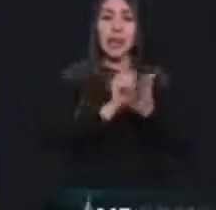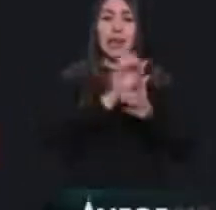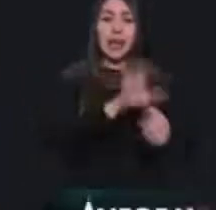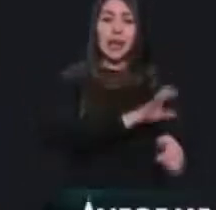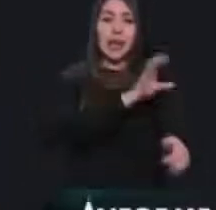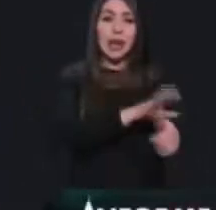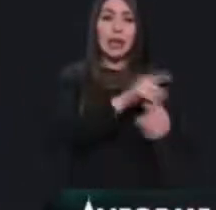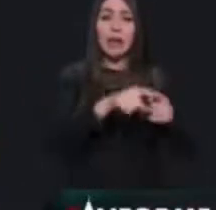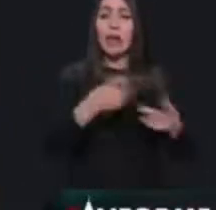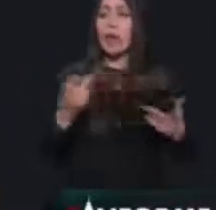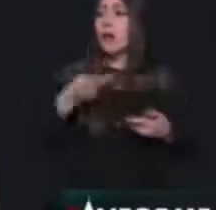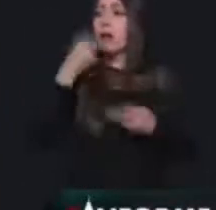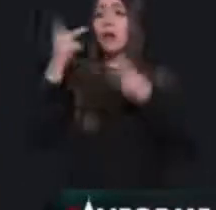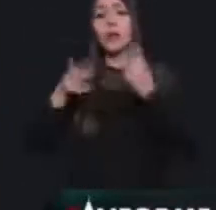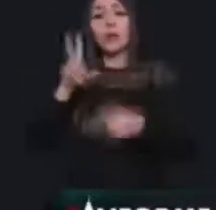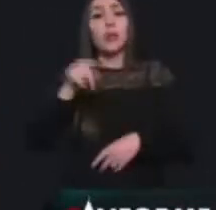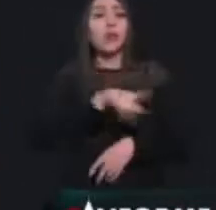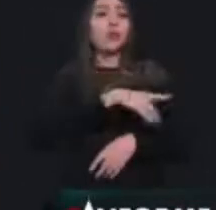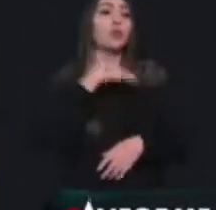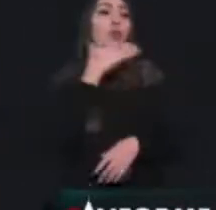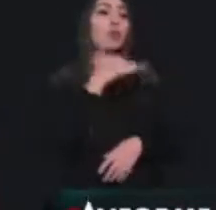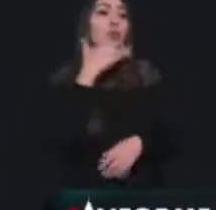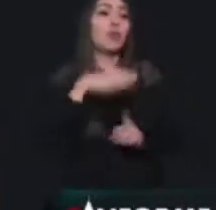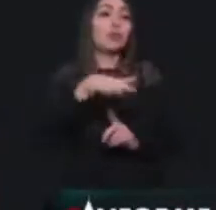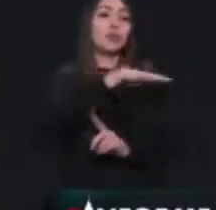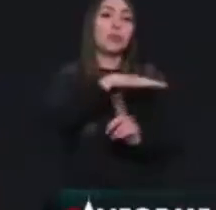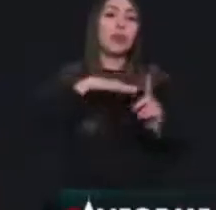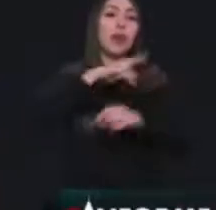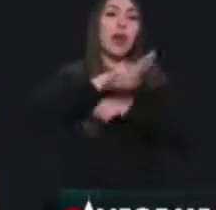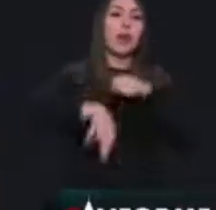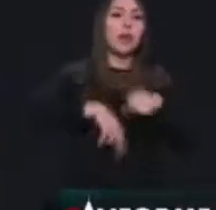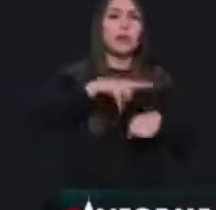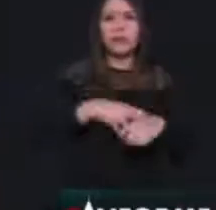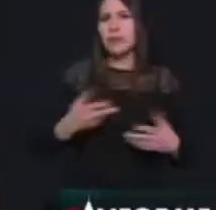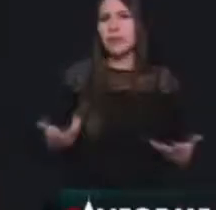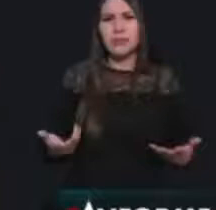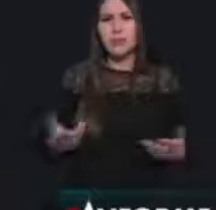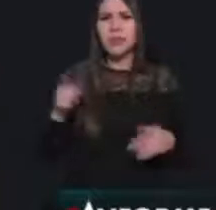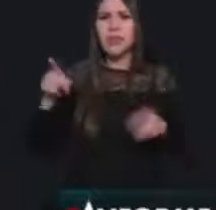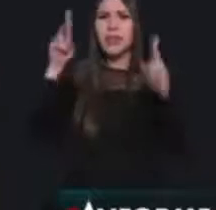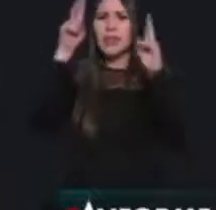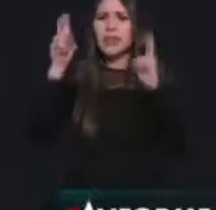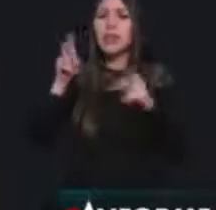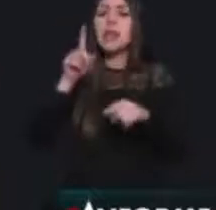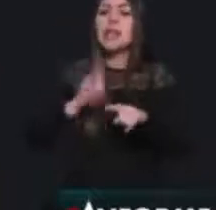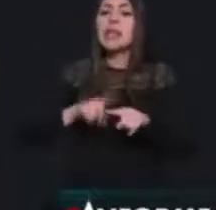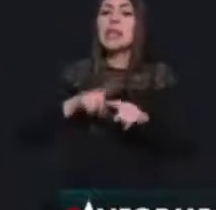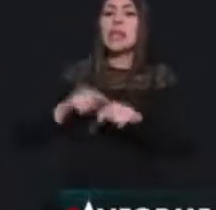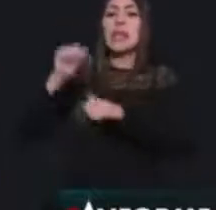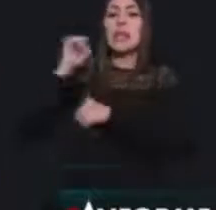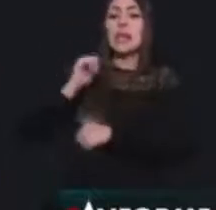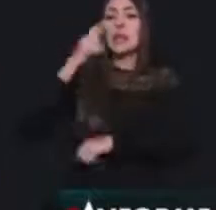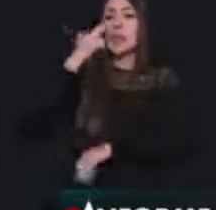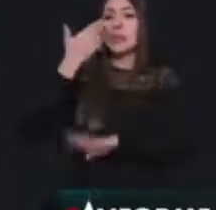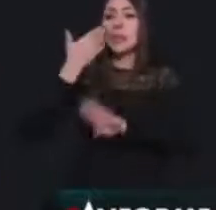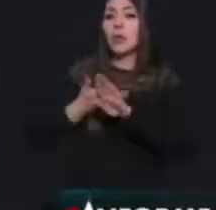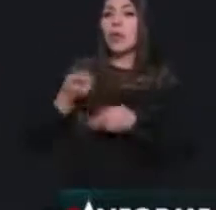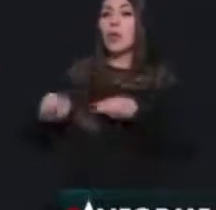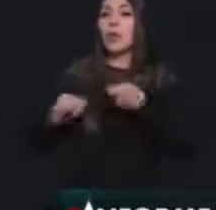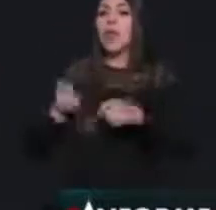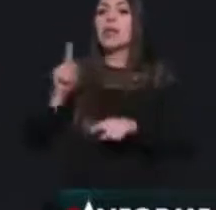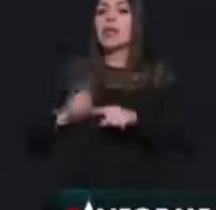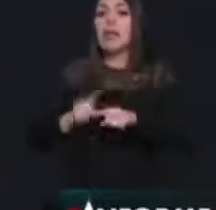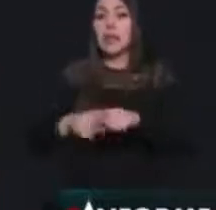el medio ambiente, que es contaminante, que la reforma eléctrica es contaminante, cuando el tema es quién va a tener el control del switch, las empresas, o